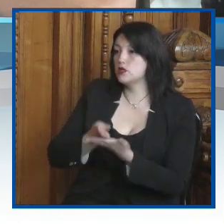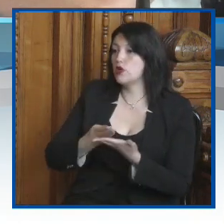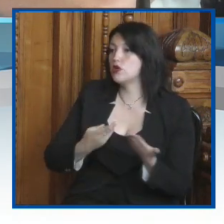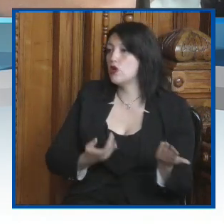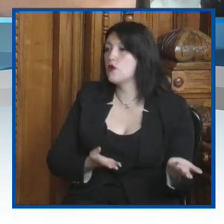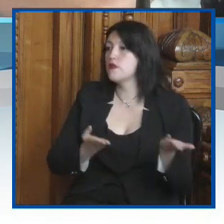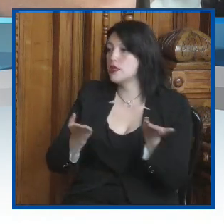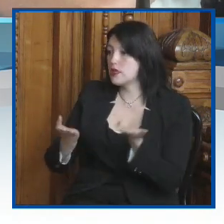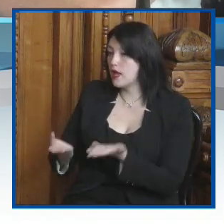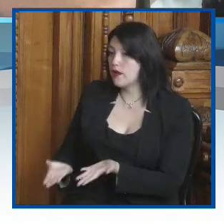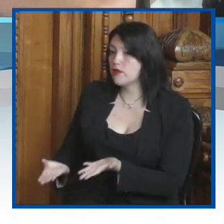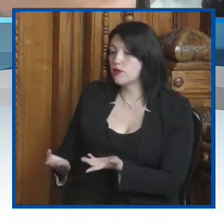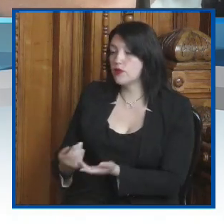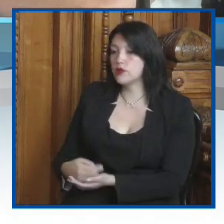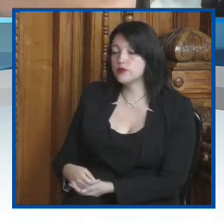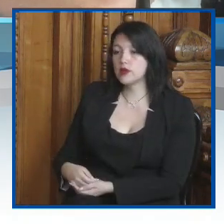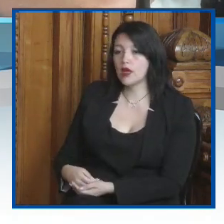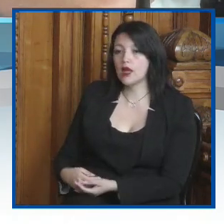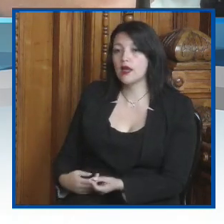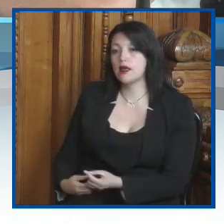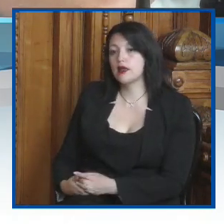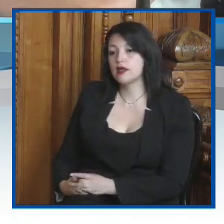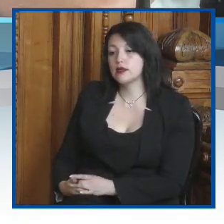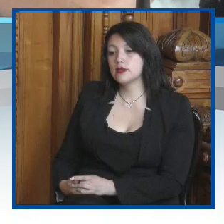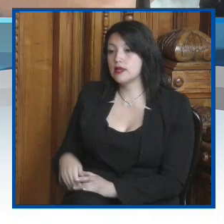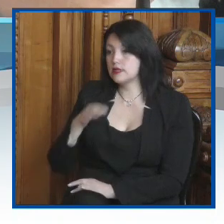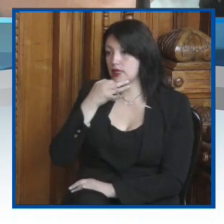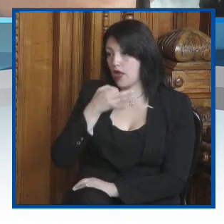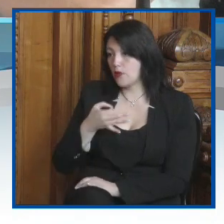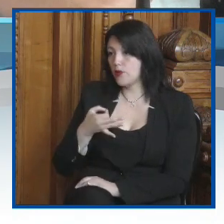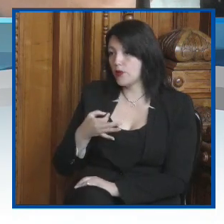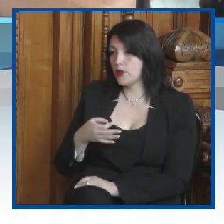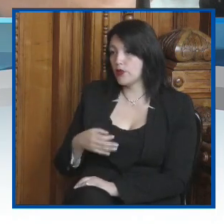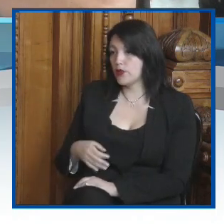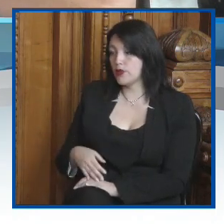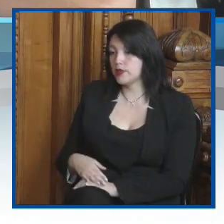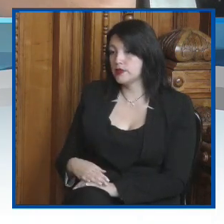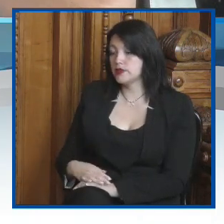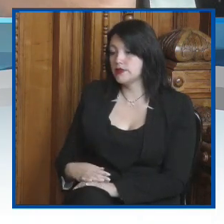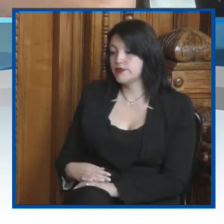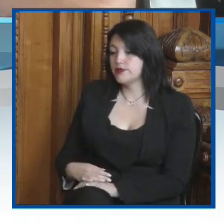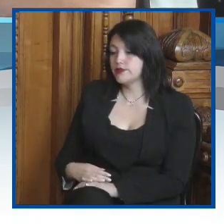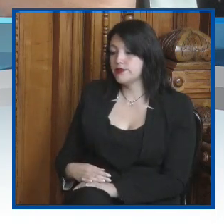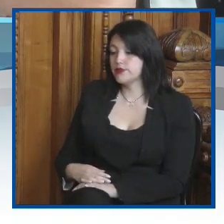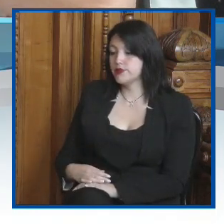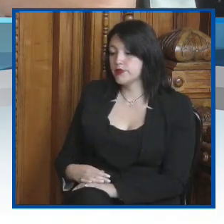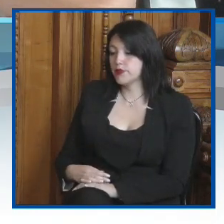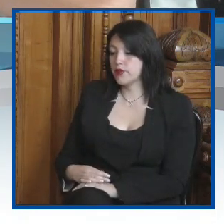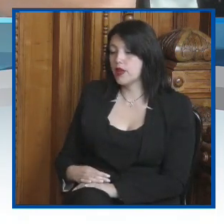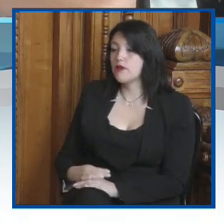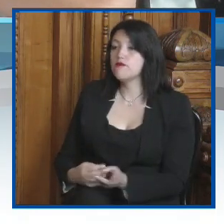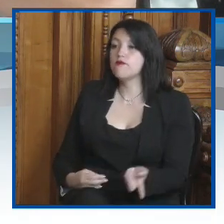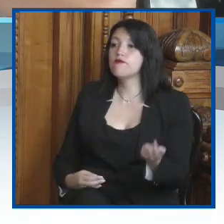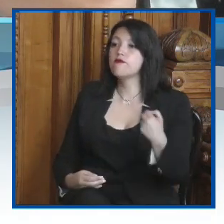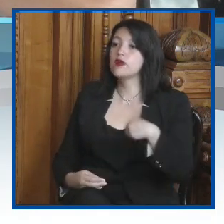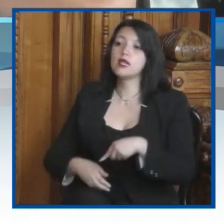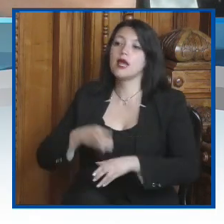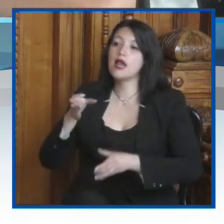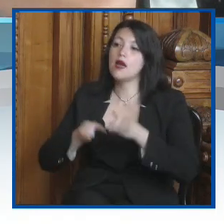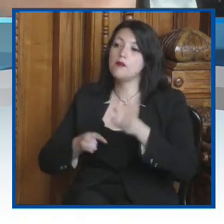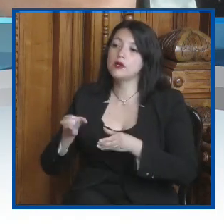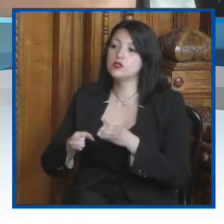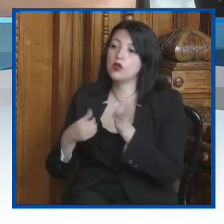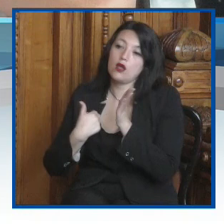tenía que venir, a que tenía que presentarse y demás, que le decíamos no era obligatoria la asistencia letrada, y venía la gente con la